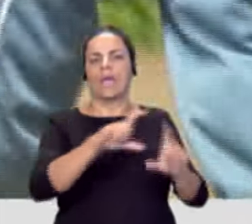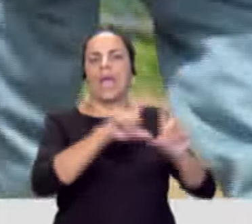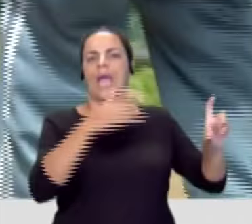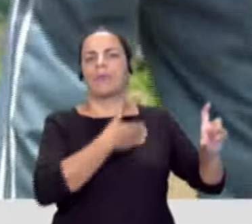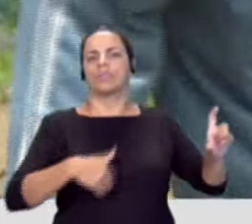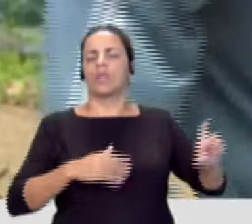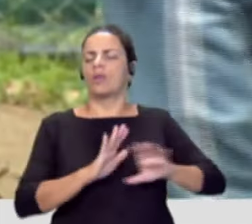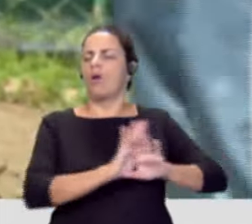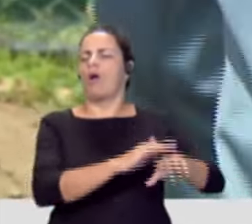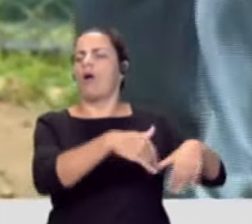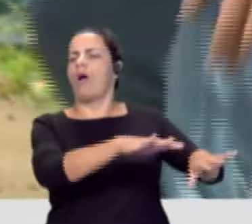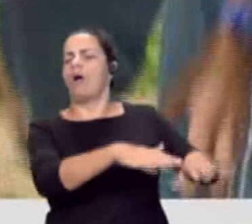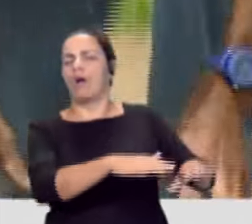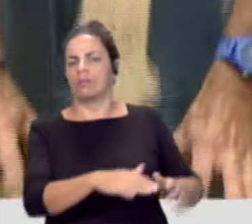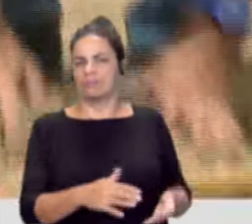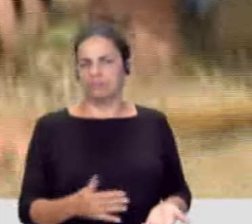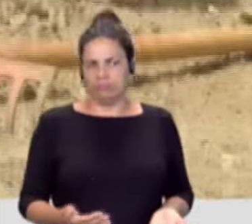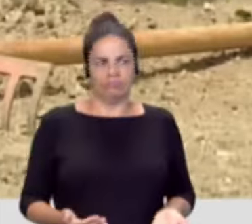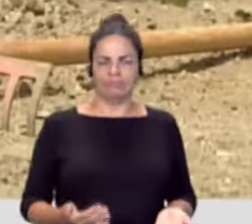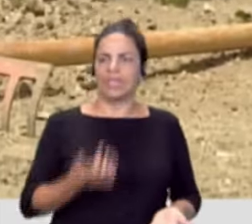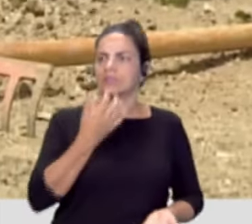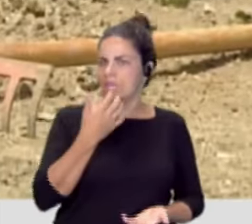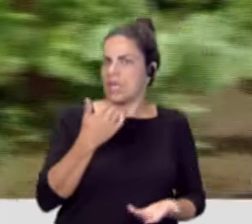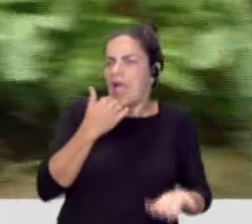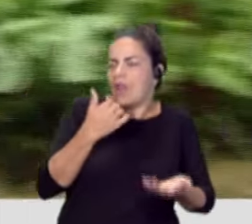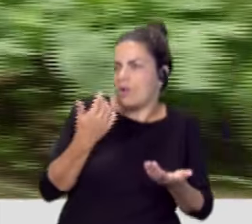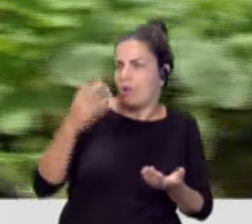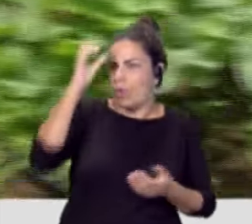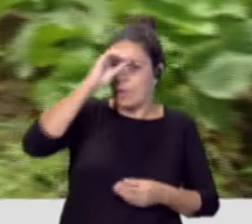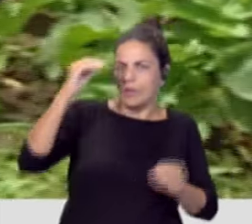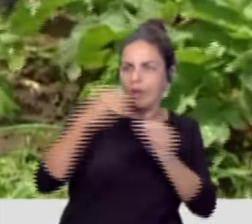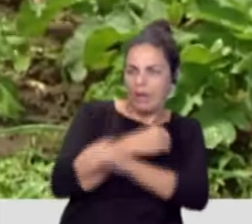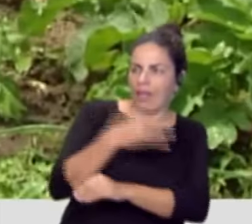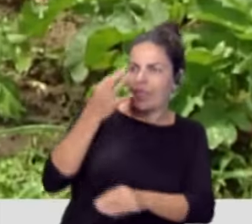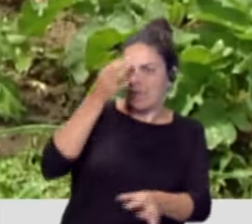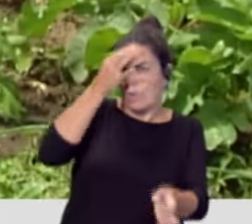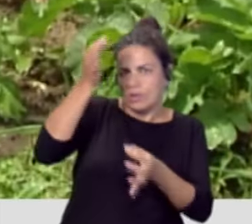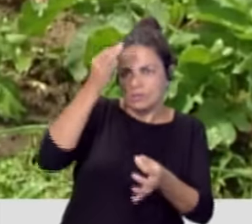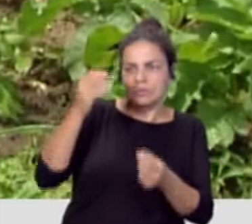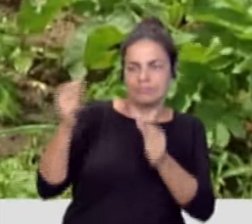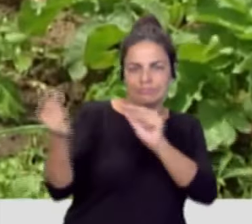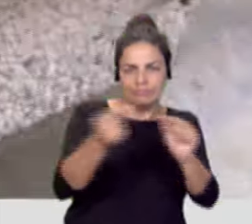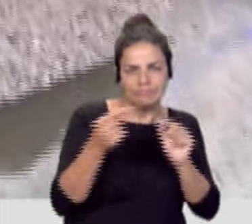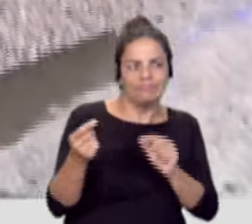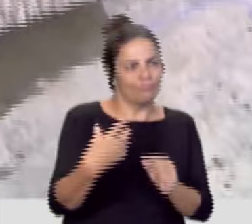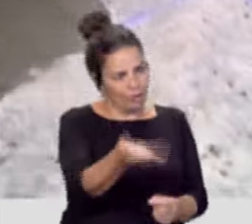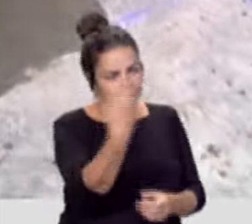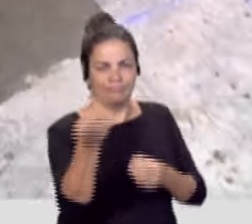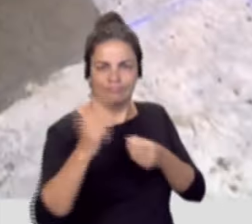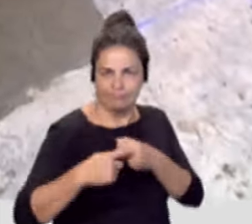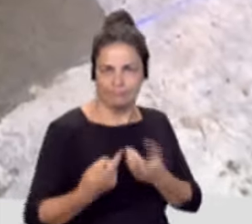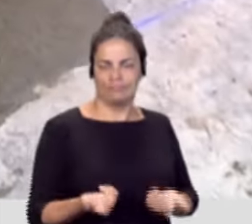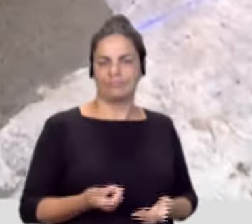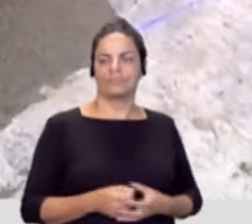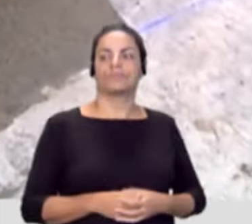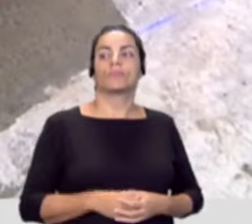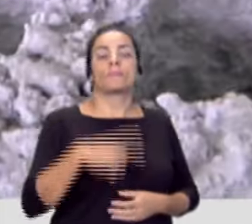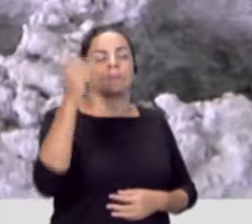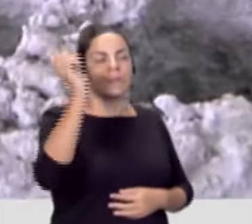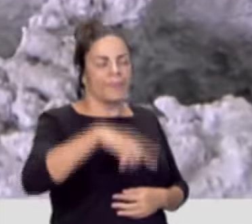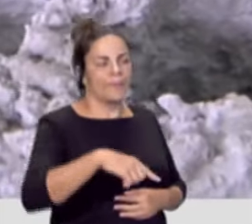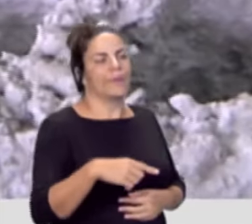determinado pues hay algunas diferencias que tenemos que matizar. Claro, y en medio de todos estos datos también me invitaron a hacer una reflexión sobre uno de los asuntos que marcan, desde